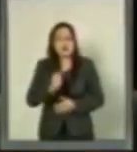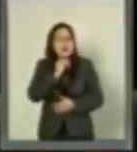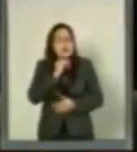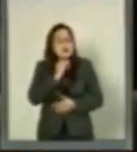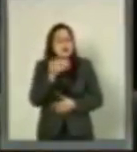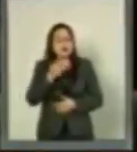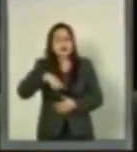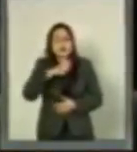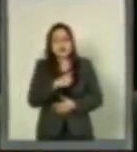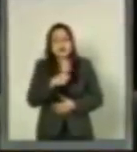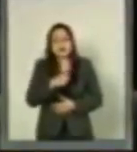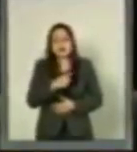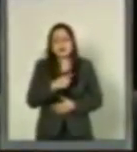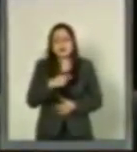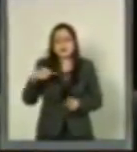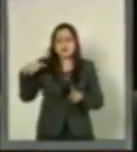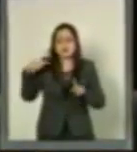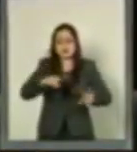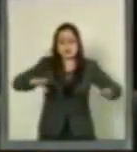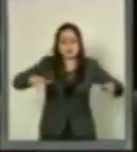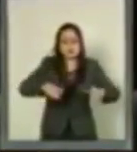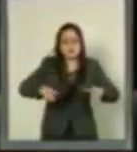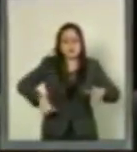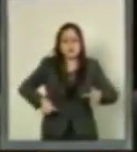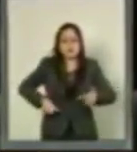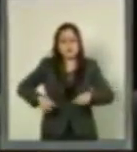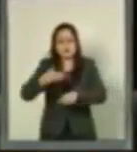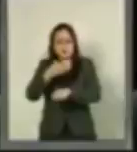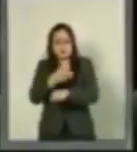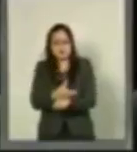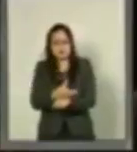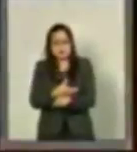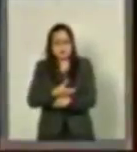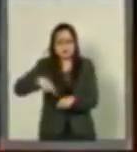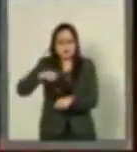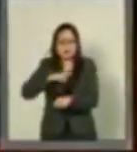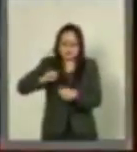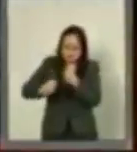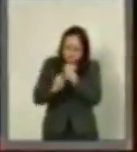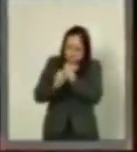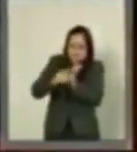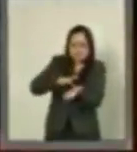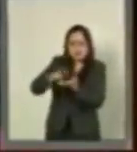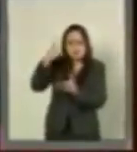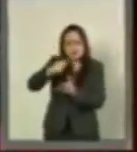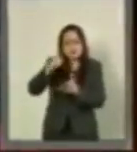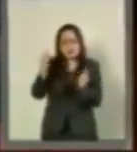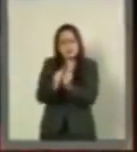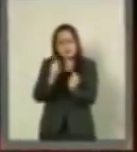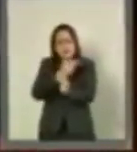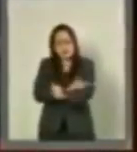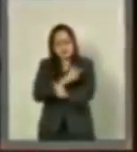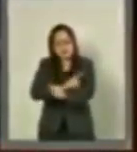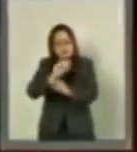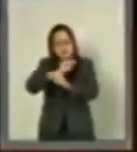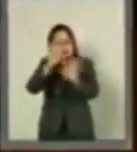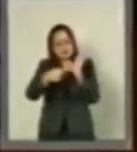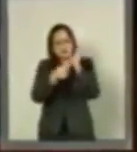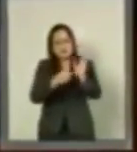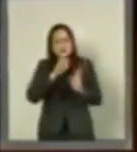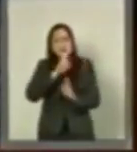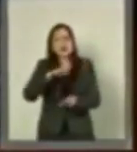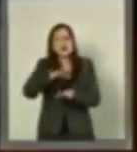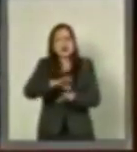hemos desde la área de gobernación apoyado y respaldado para que de manera transparente se ejercen de mejor manera recursos